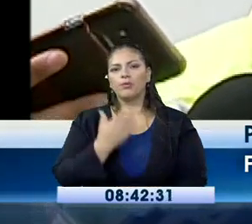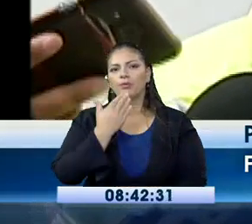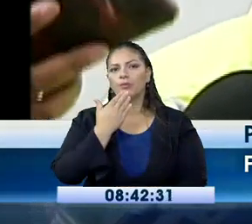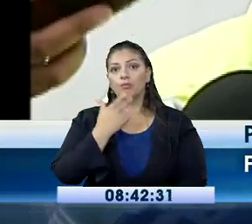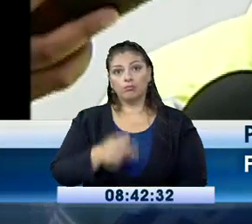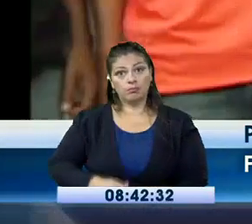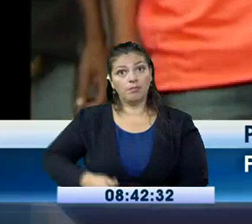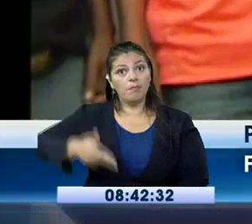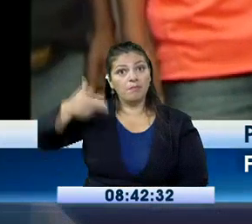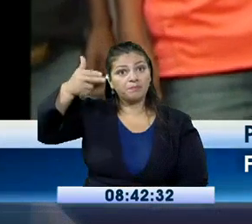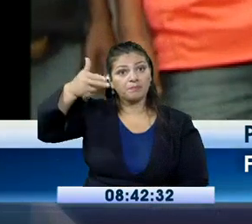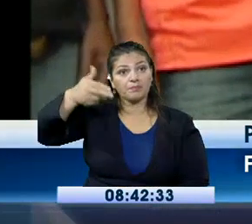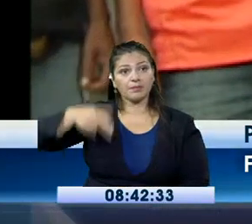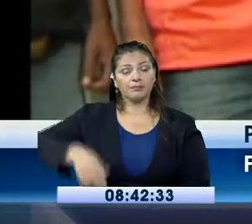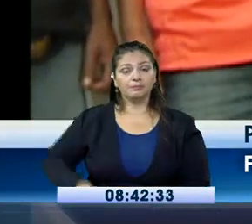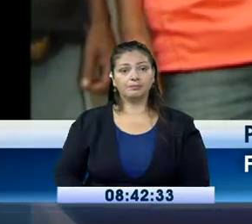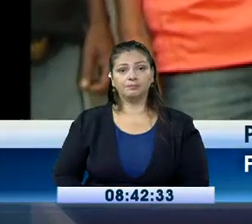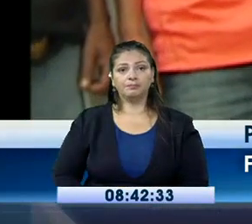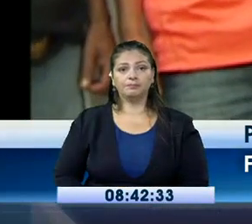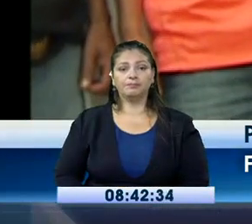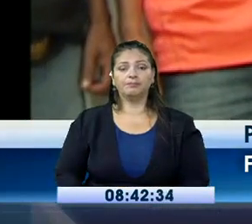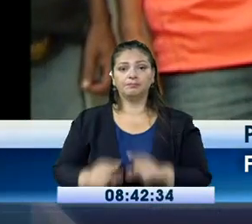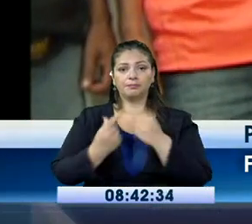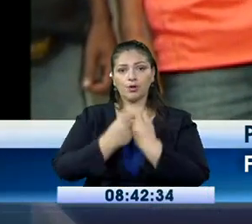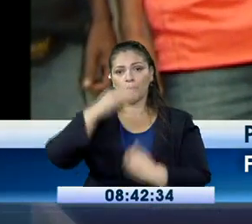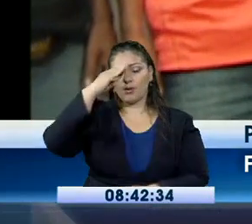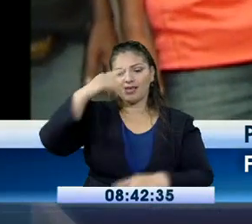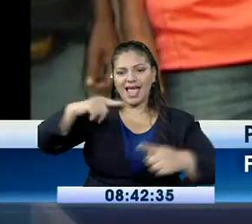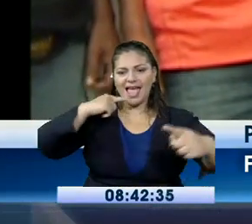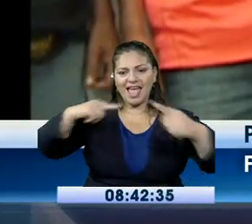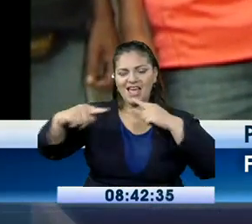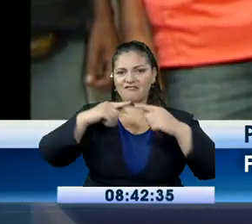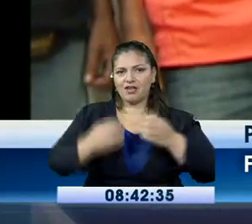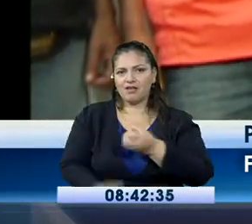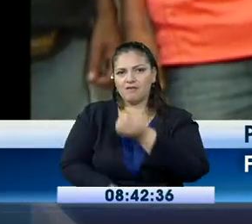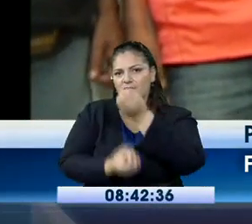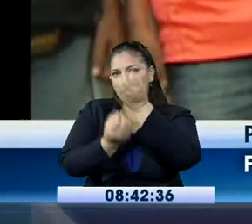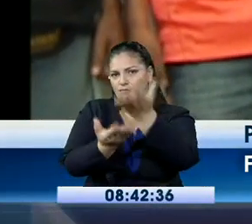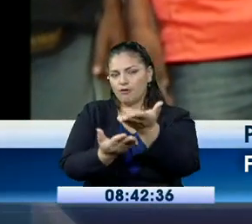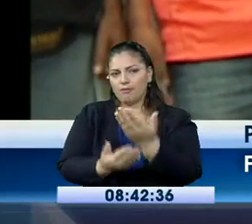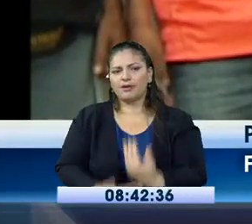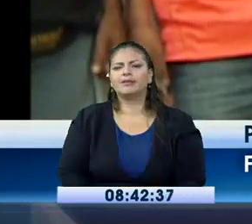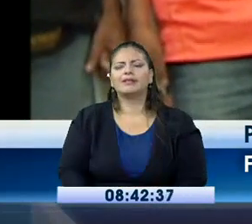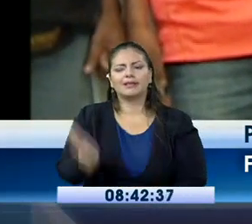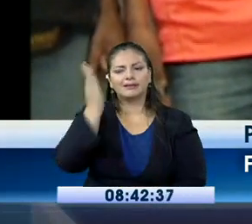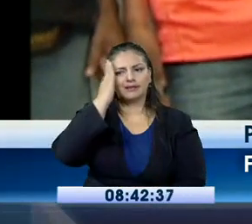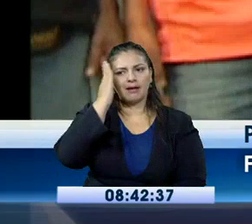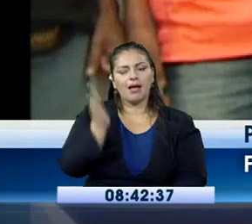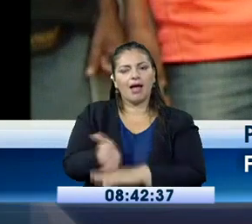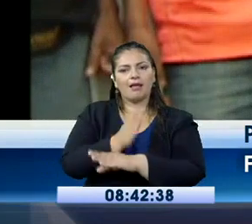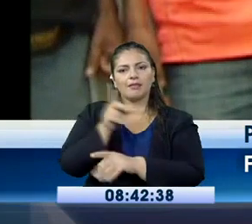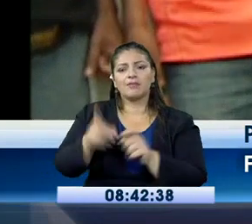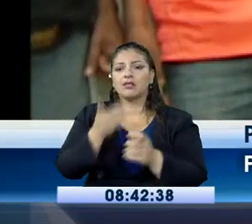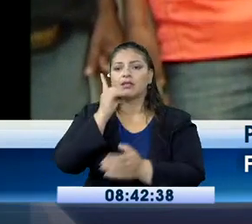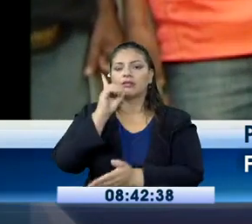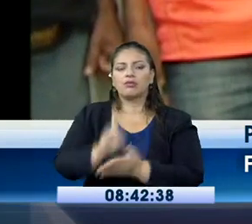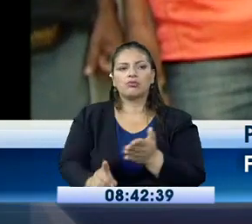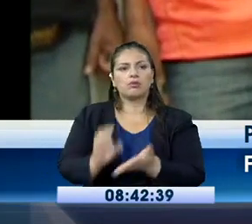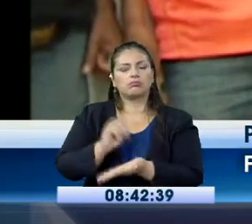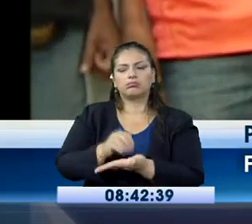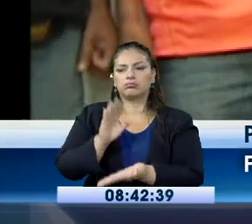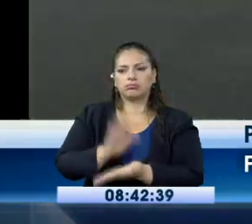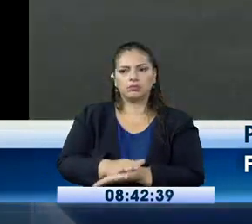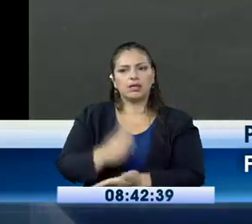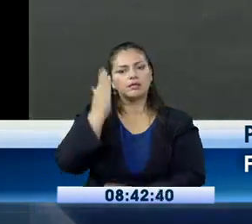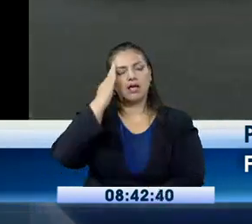de fuego. De acuerdo con el jefe de la unidad especial de la policía, ya habían recibido varias denuncias del accionar de esta